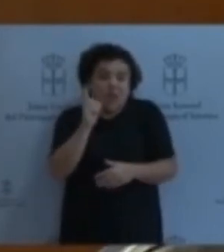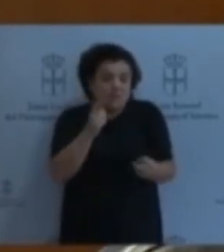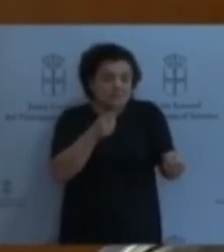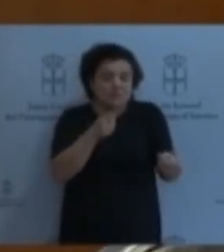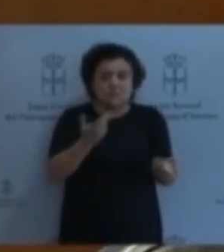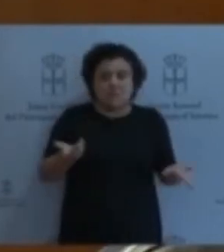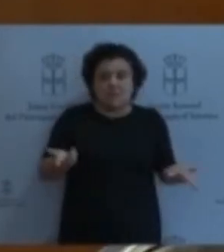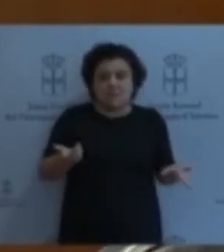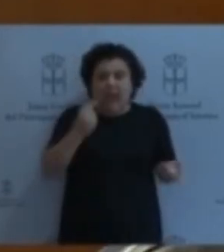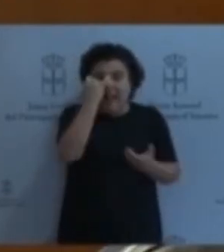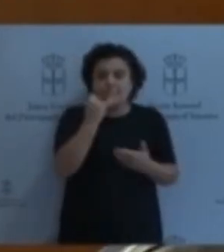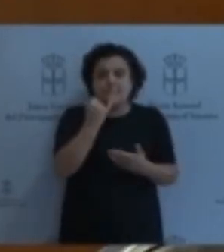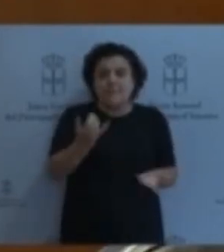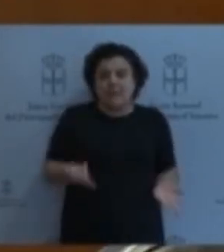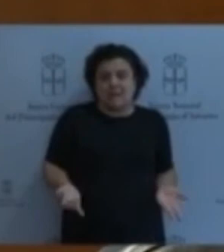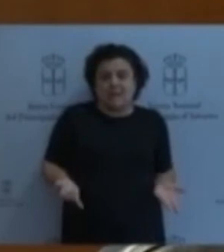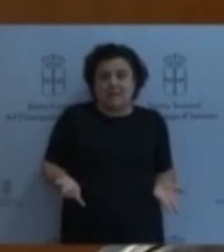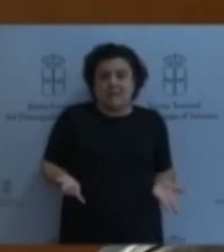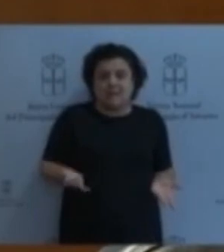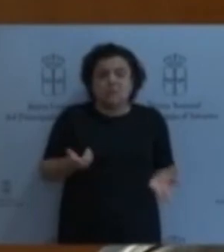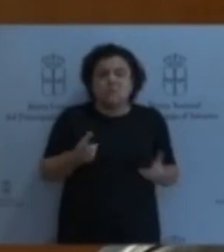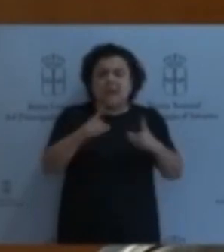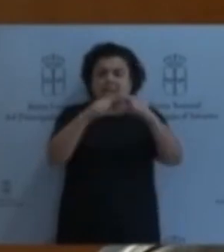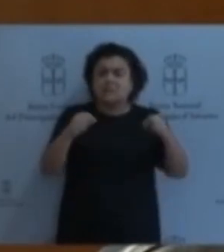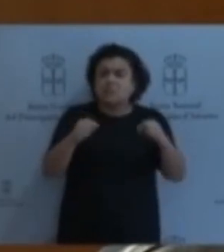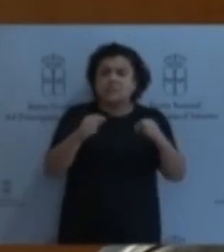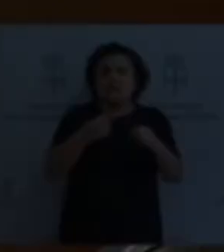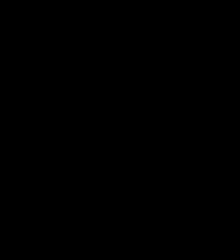usted de baja incidencia del coronavirus, sea la última comunidad autónoma de toda España en empezar las clases?